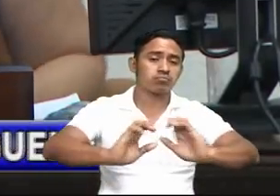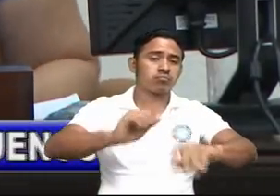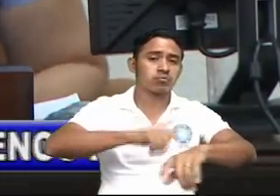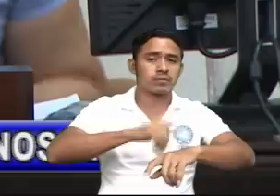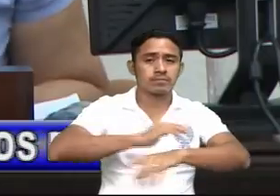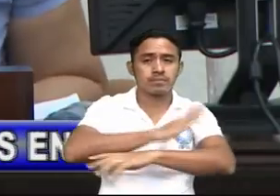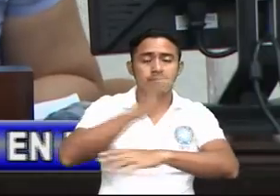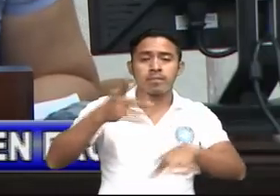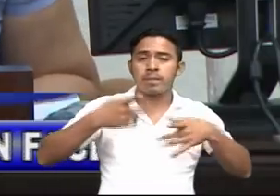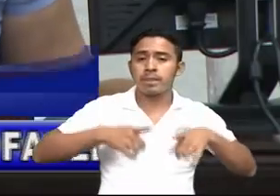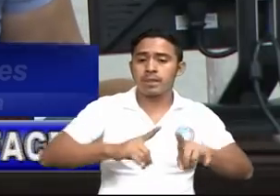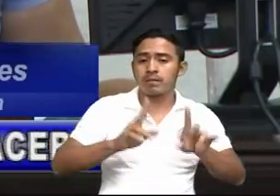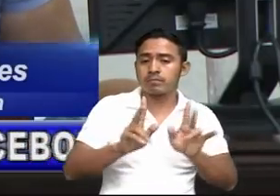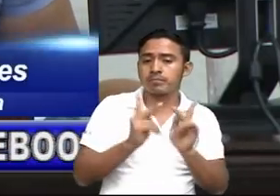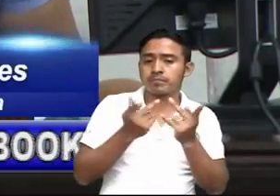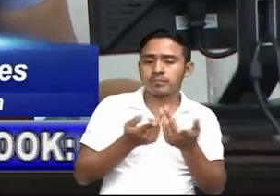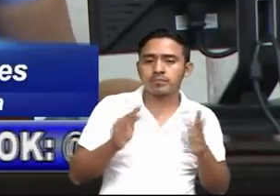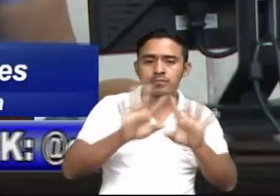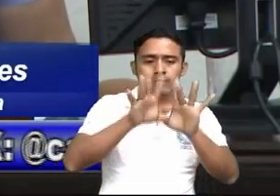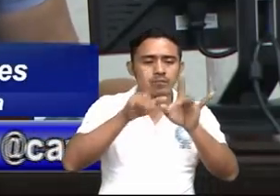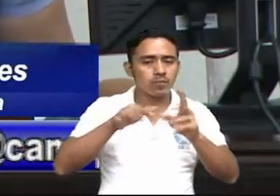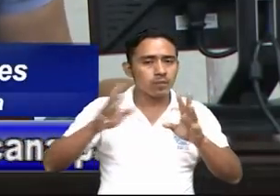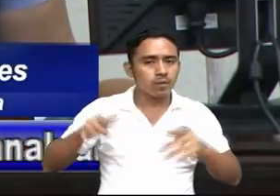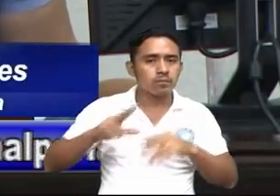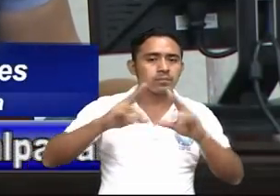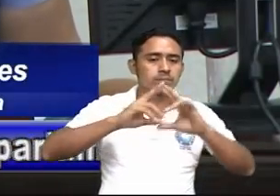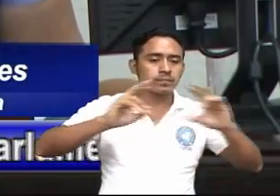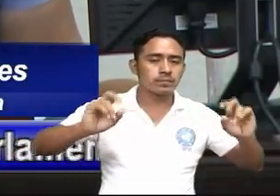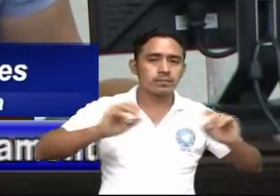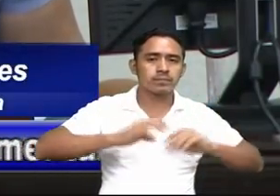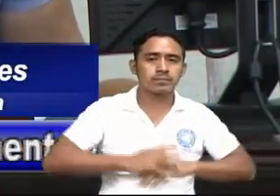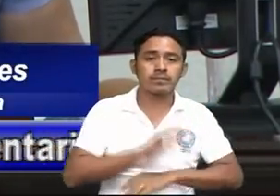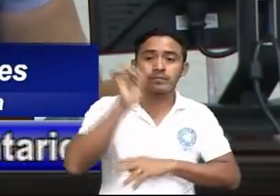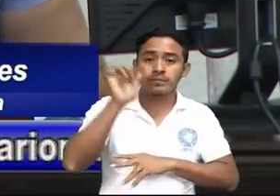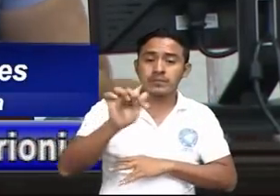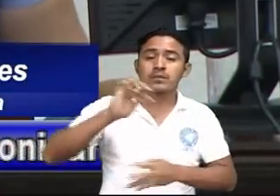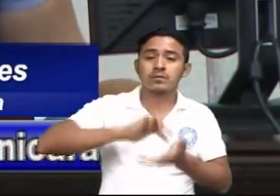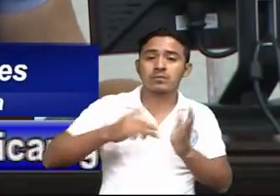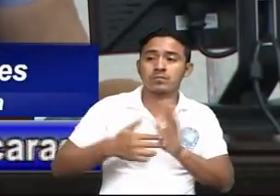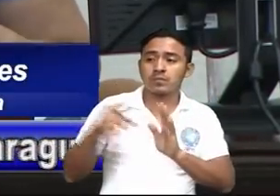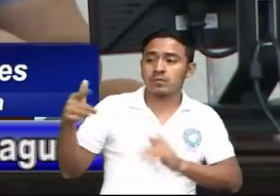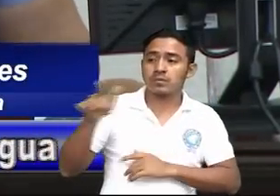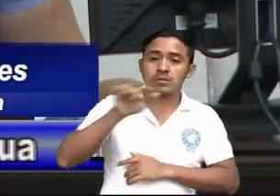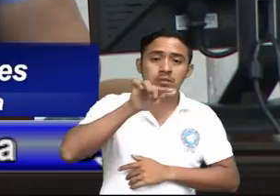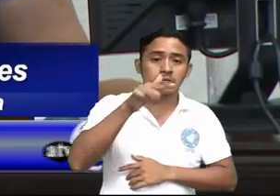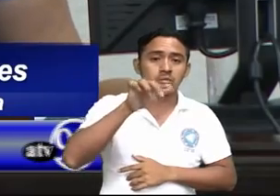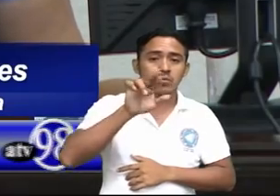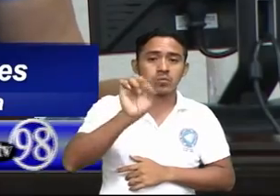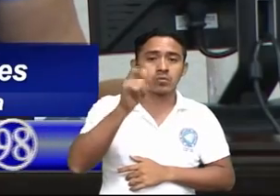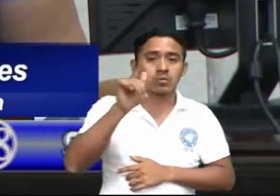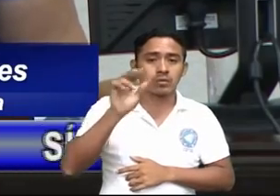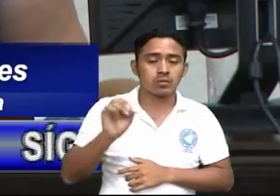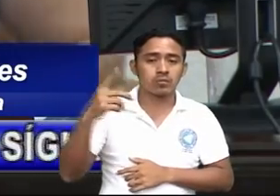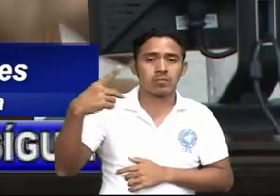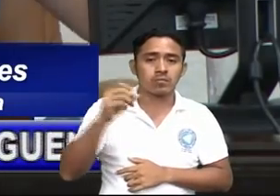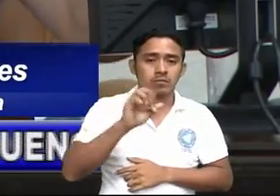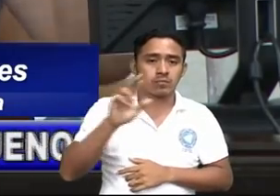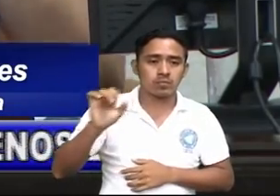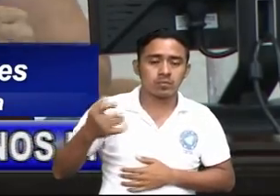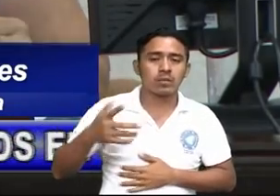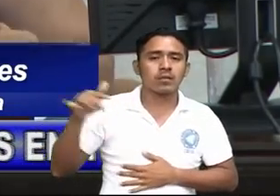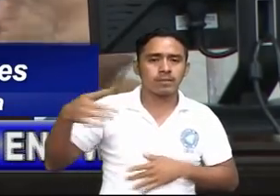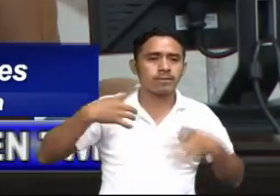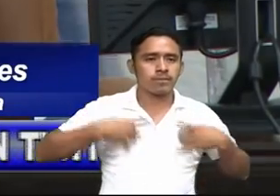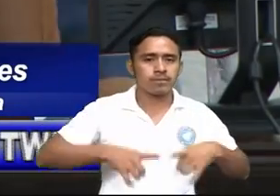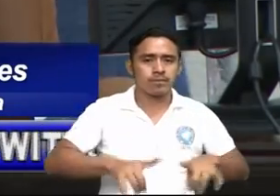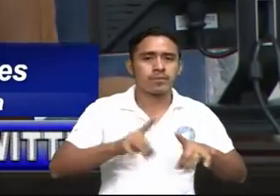por rescatar la dignidad de las mujeres nicaragüenses. Ese es Gustavo Porras Cortés, que tiene